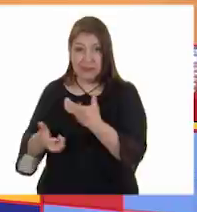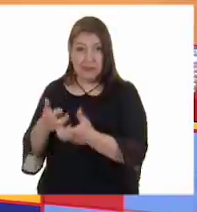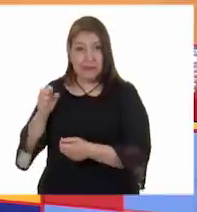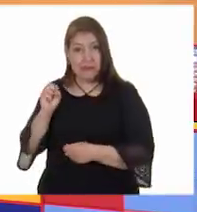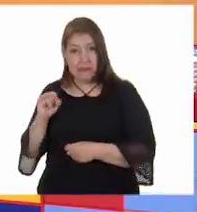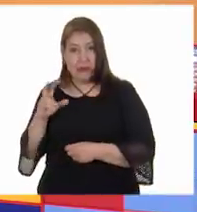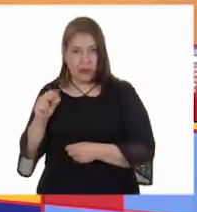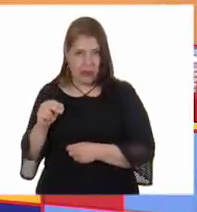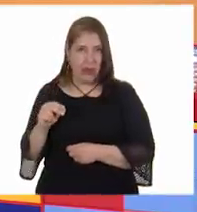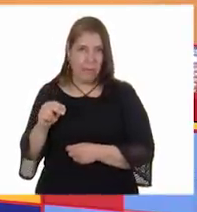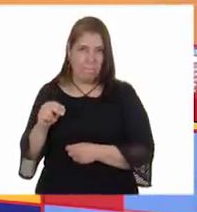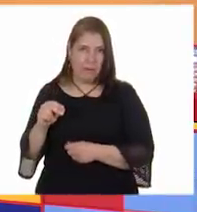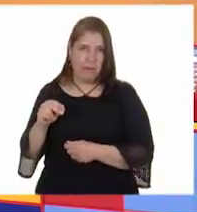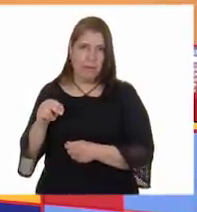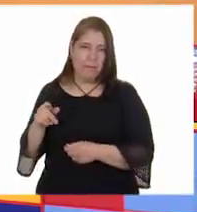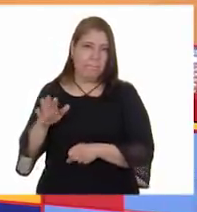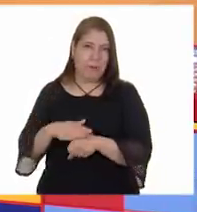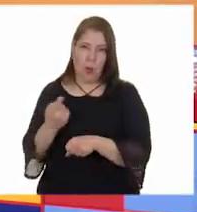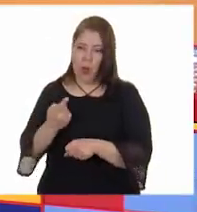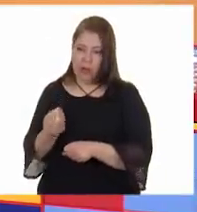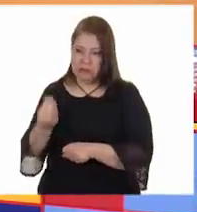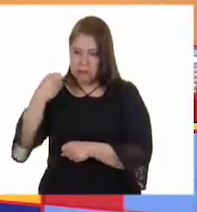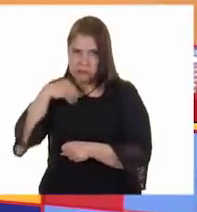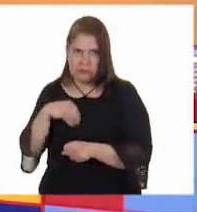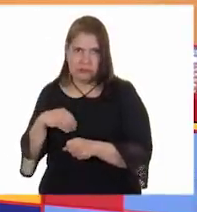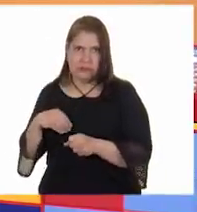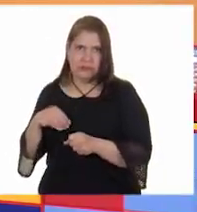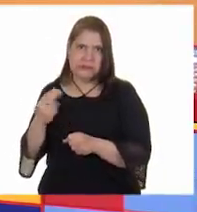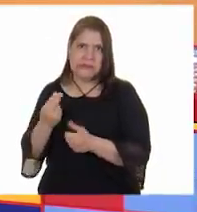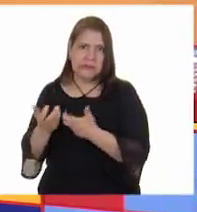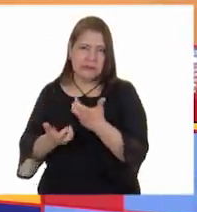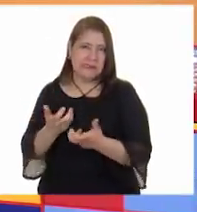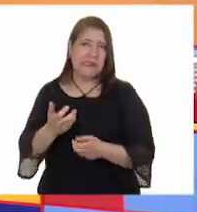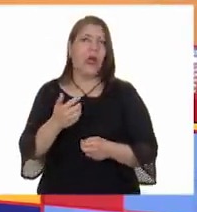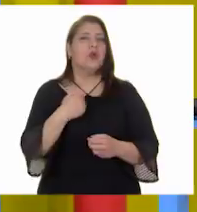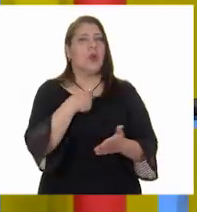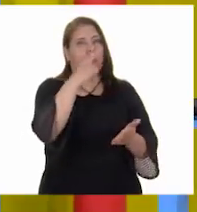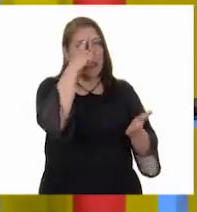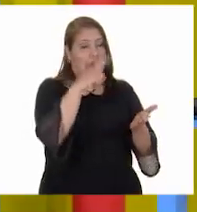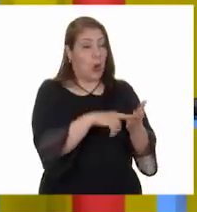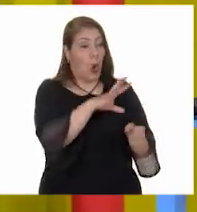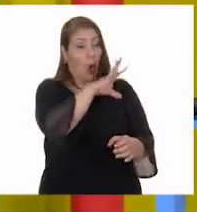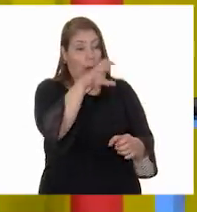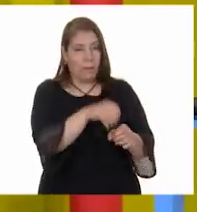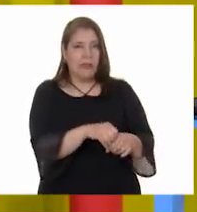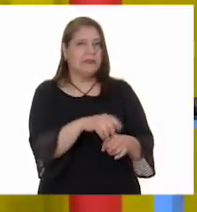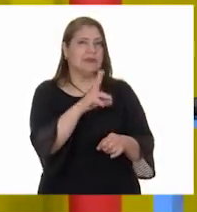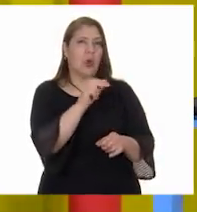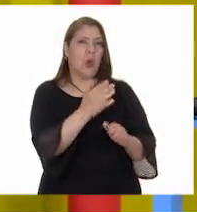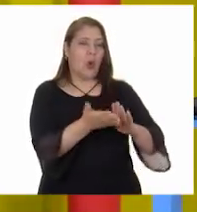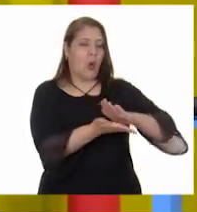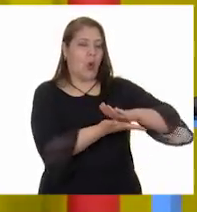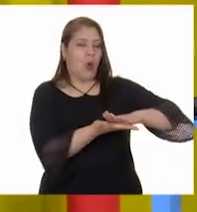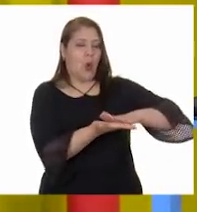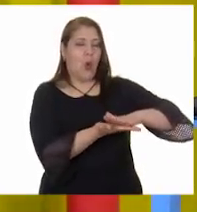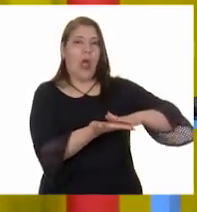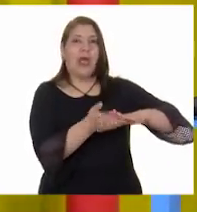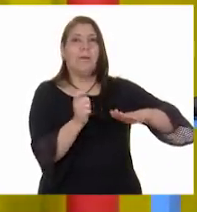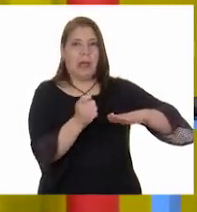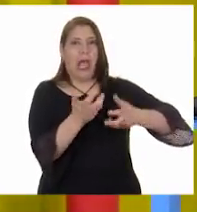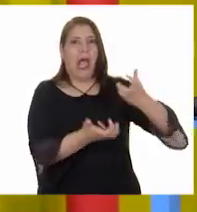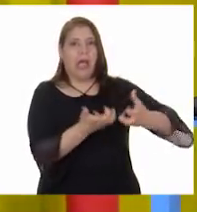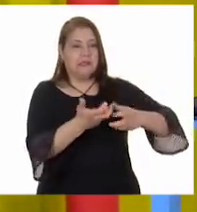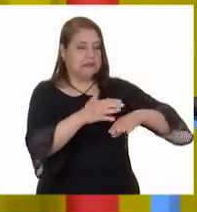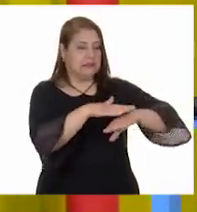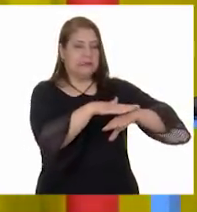Porque esa masa se tiene que cocer para podernosla comer. Pues yo creo que nada más se cose una de las partes que está tocando el sartén. La otra queda crudo, no sé, en